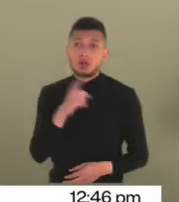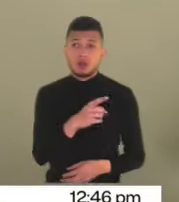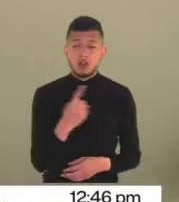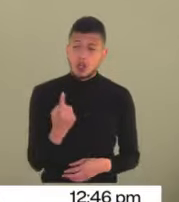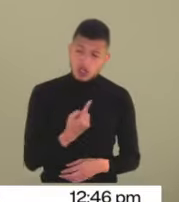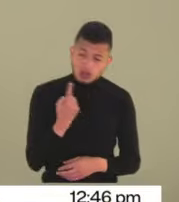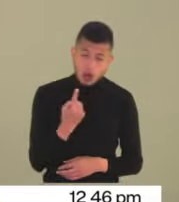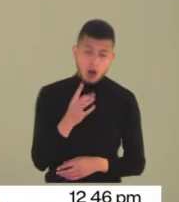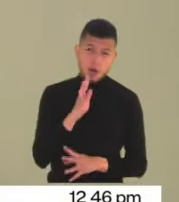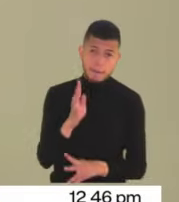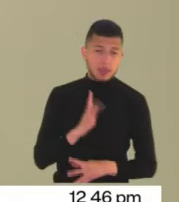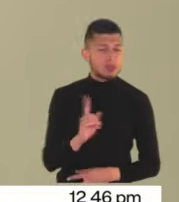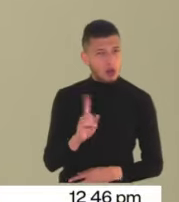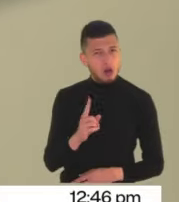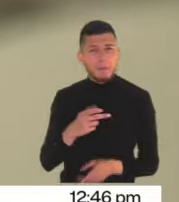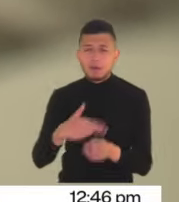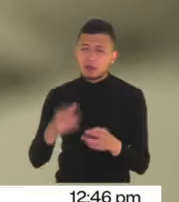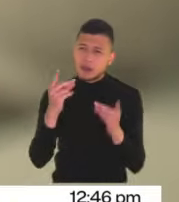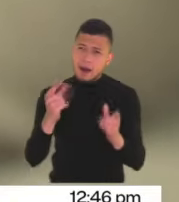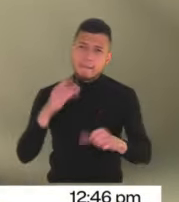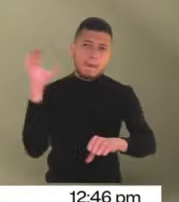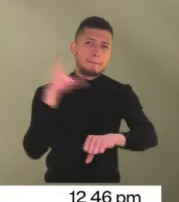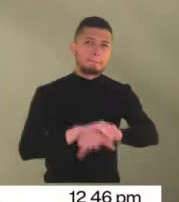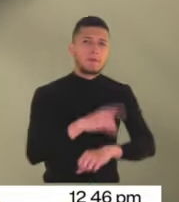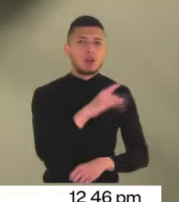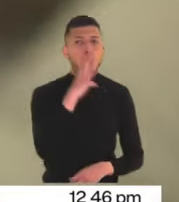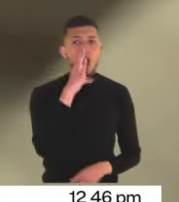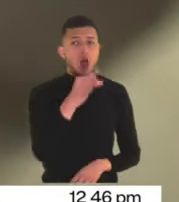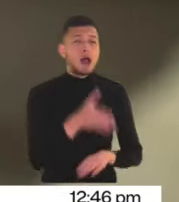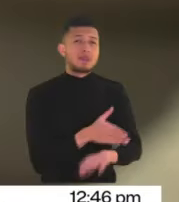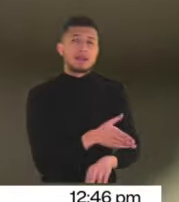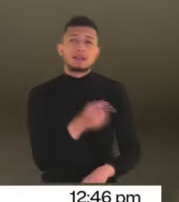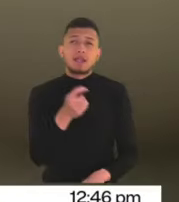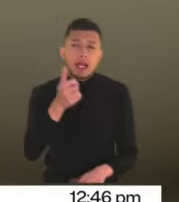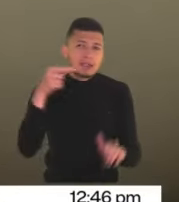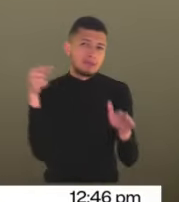solos y que capturen lo más pronto al hombre que casi acaba con su vida